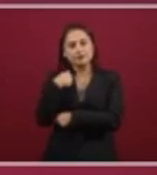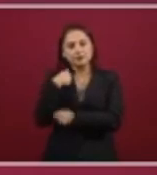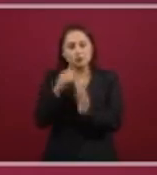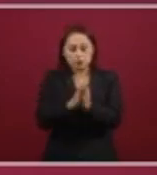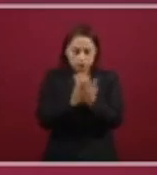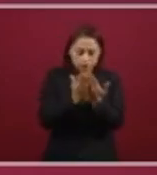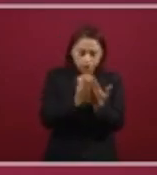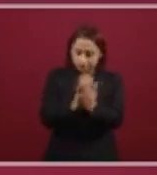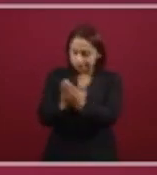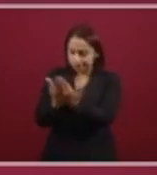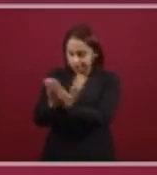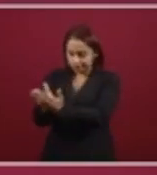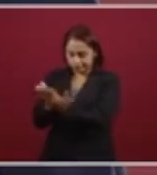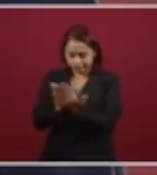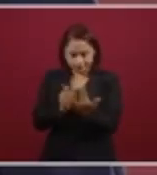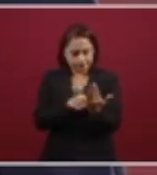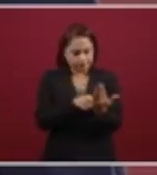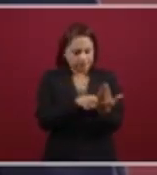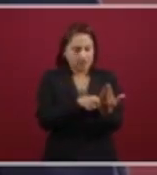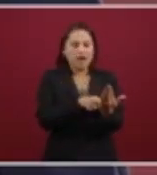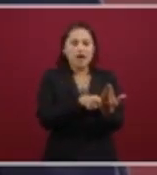ahí está el planteamiento